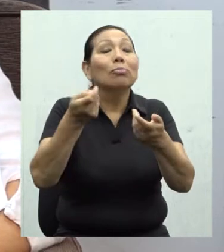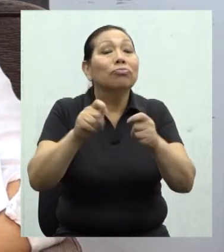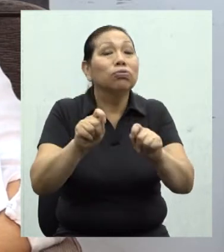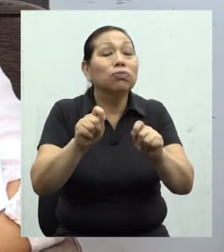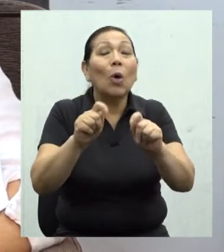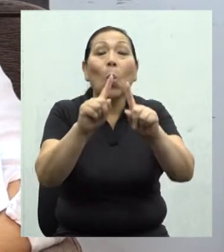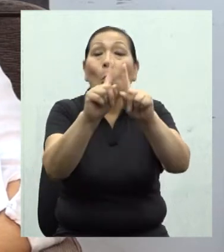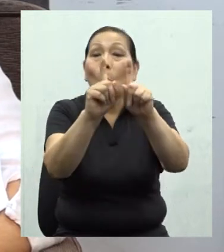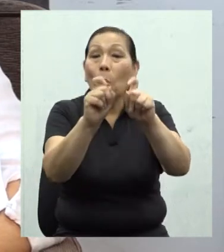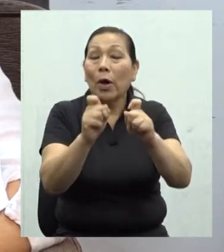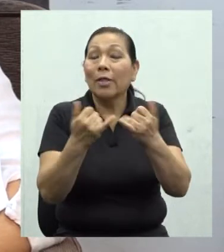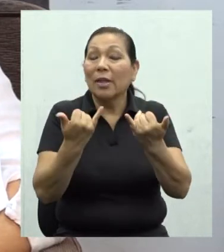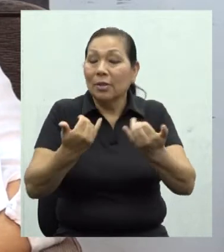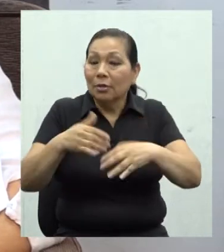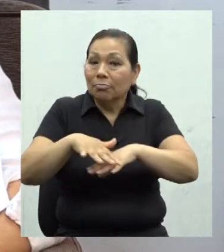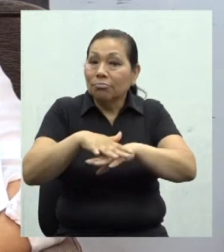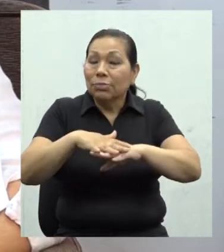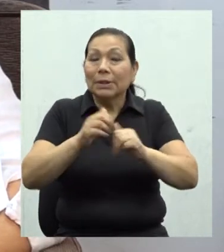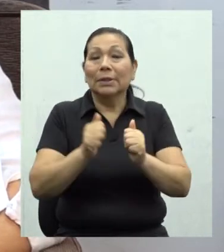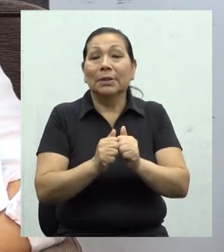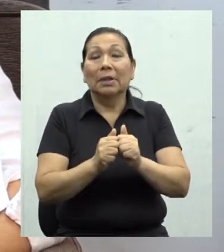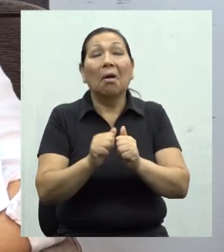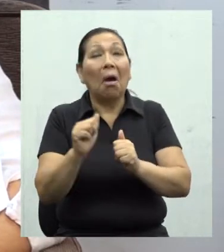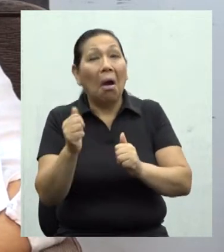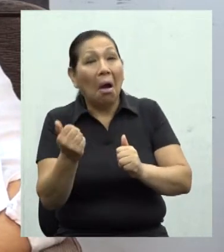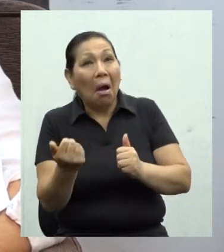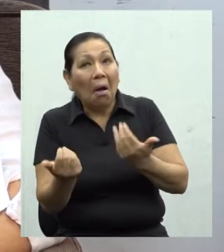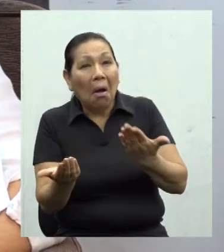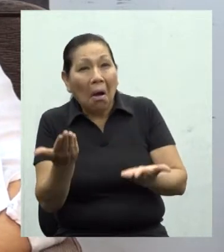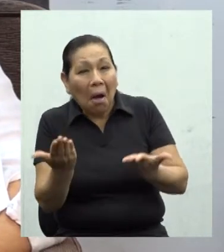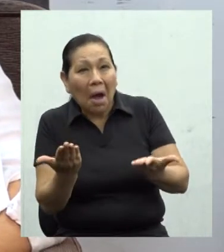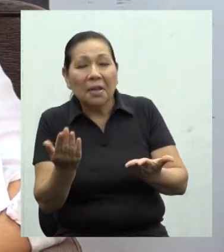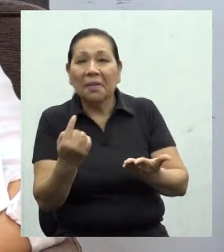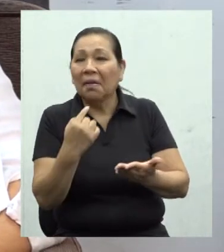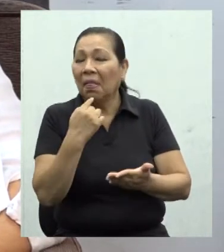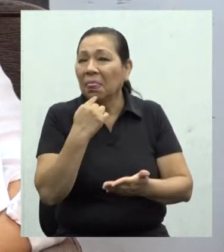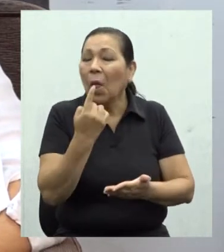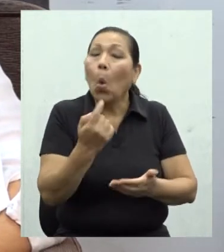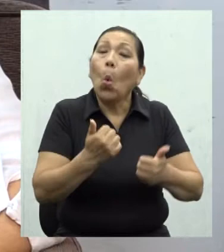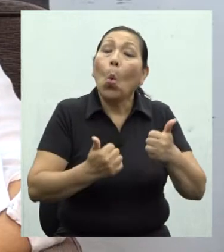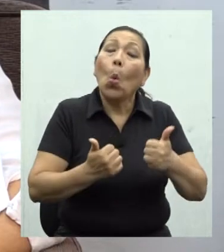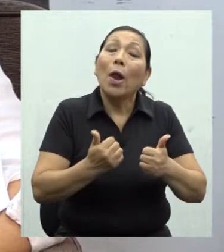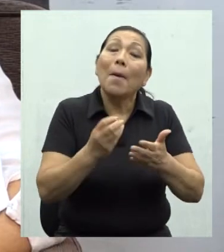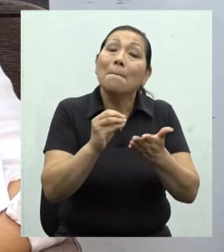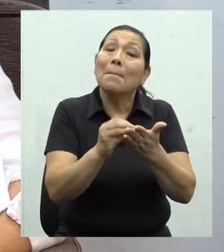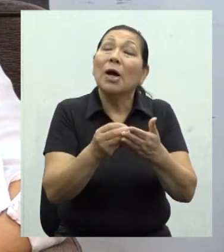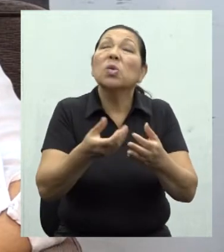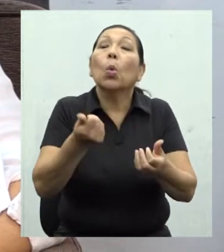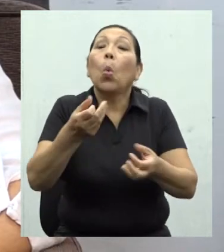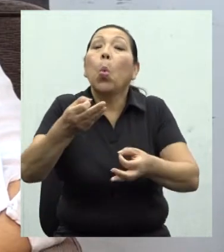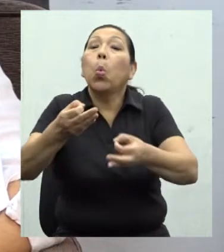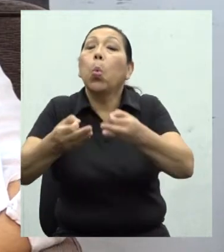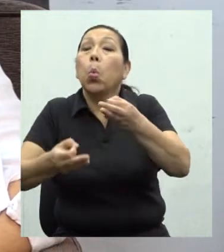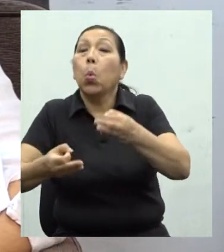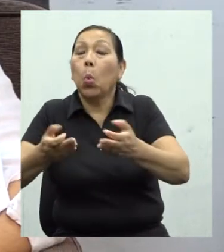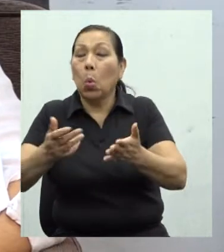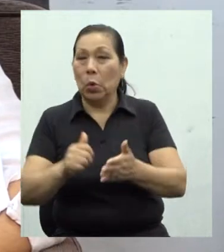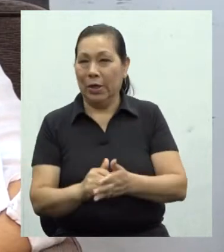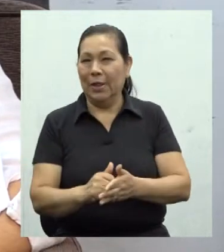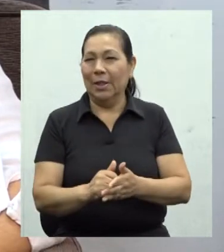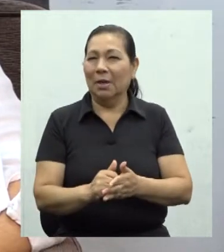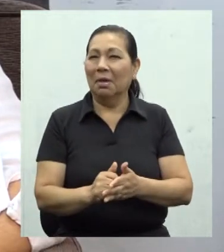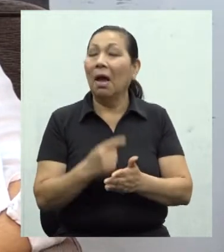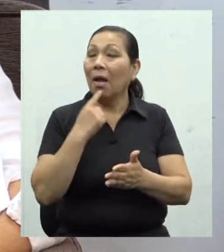va a cuestionar a través de este proceso. Hay que señalar cuáles son los fundamentos jurídicos que